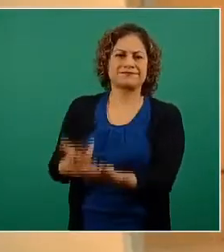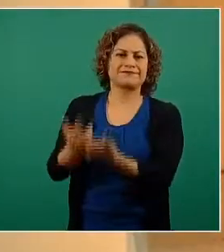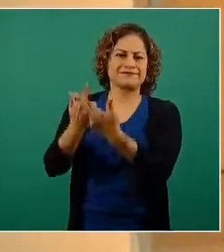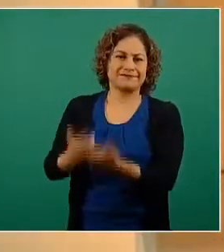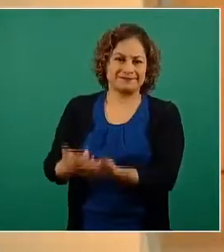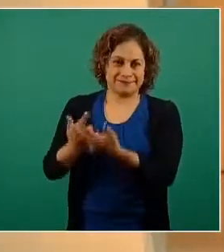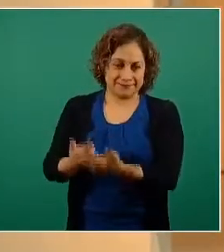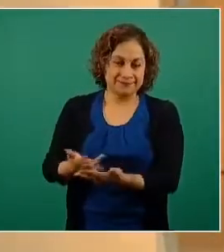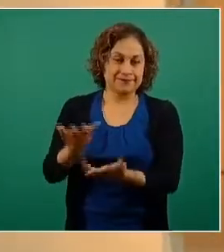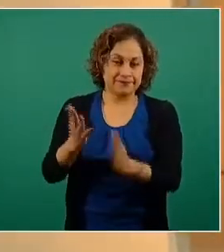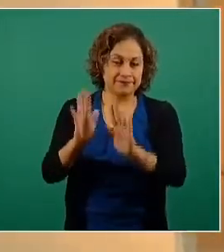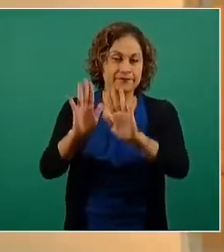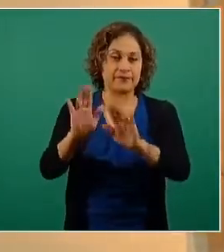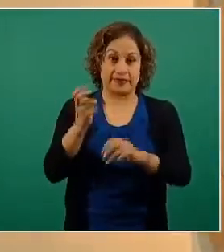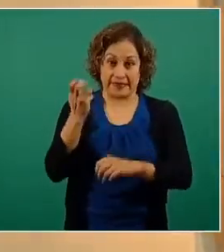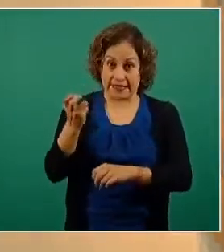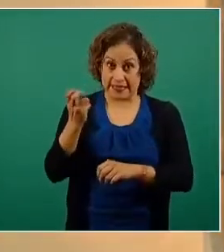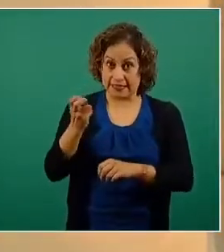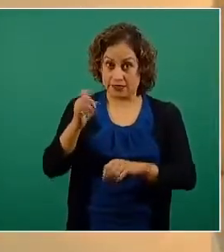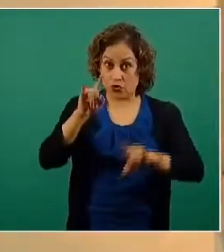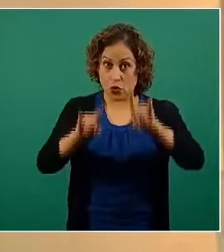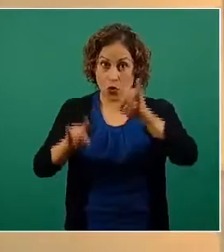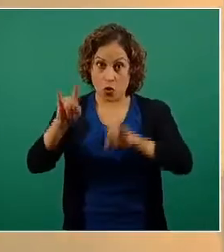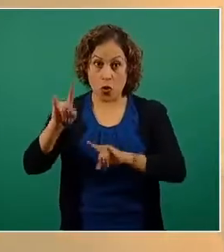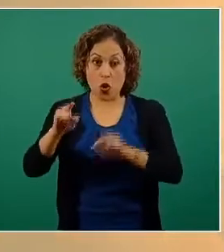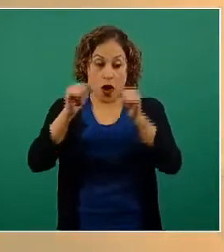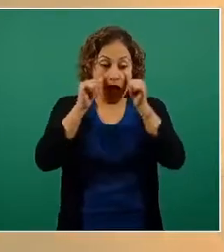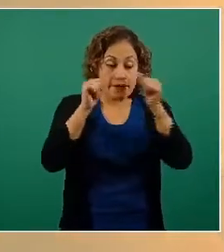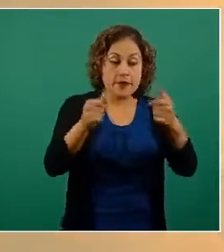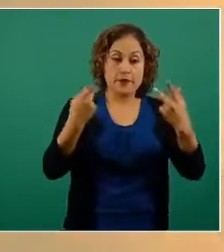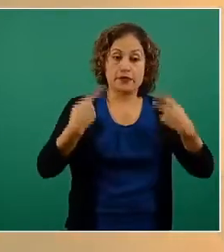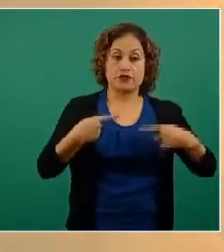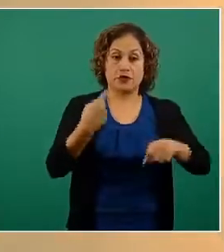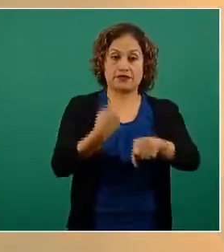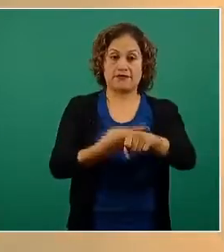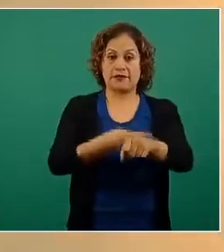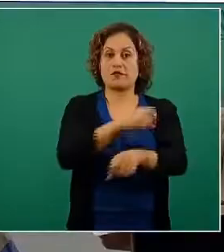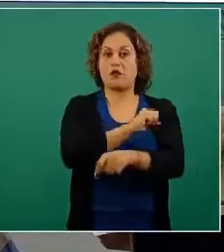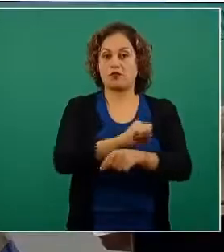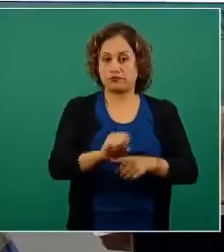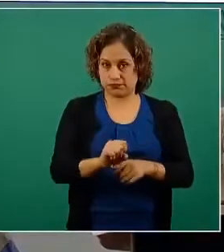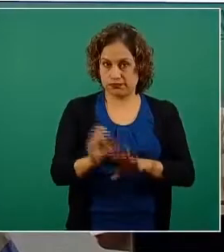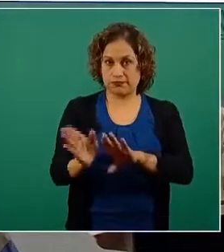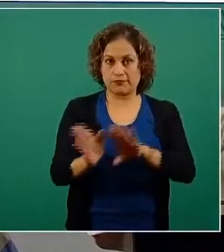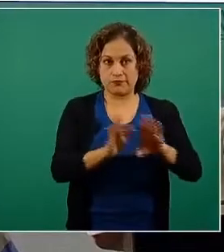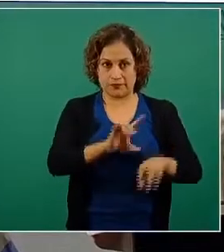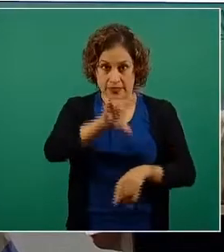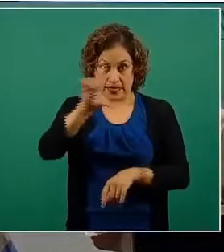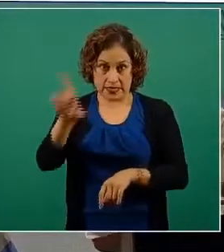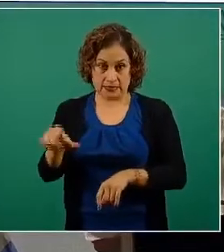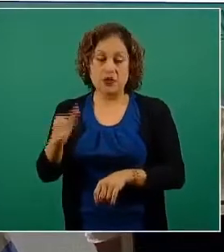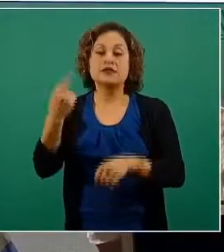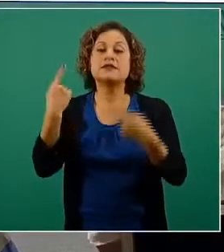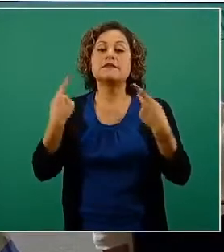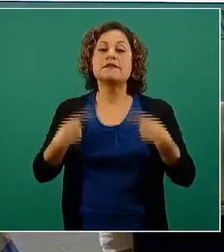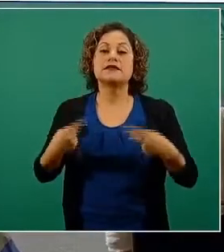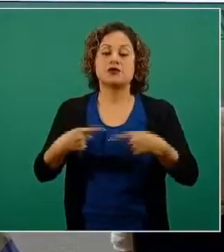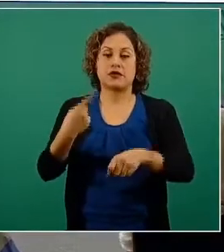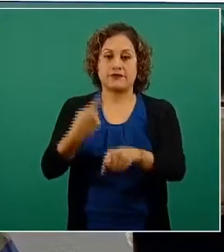de pacientes graves que requieren ventilación. Y tenemos un índice importante de